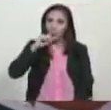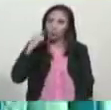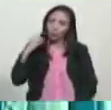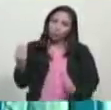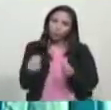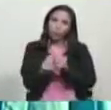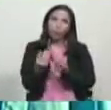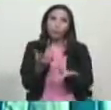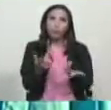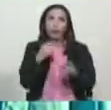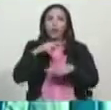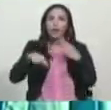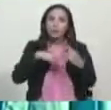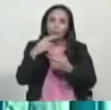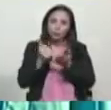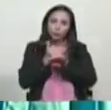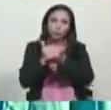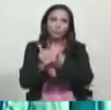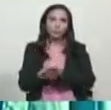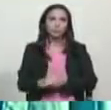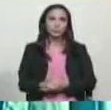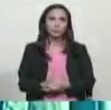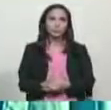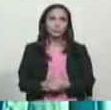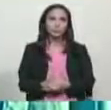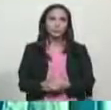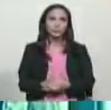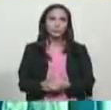Revolución Bolivariana.